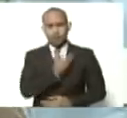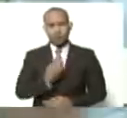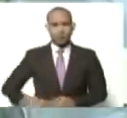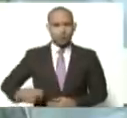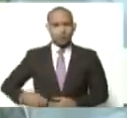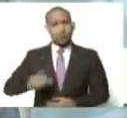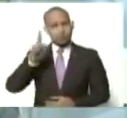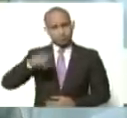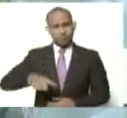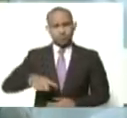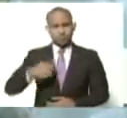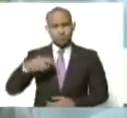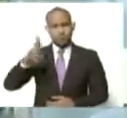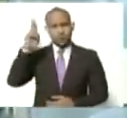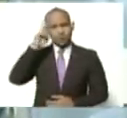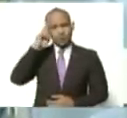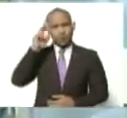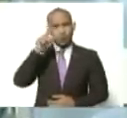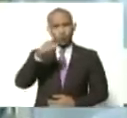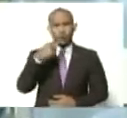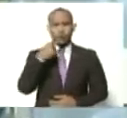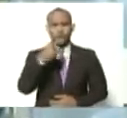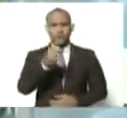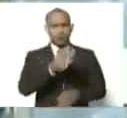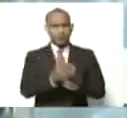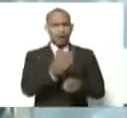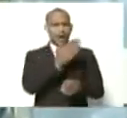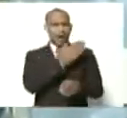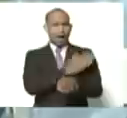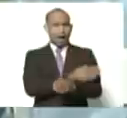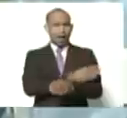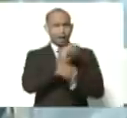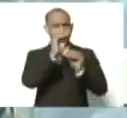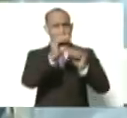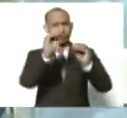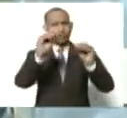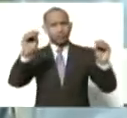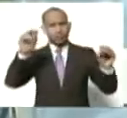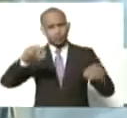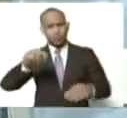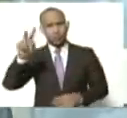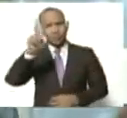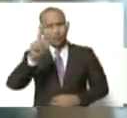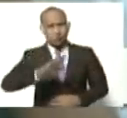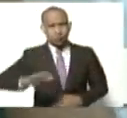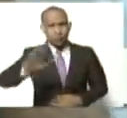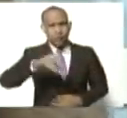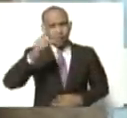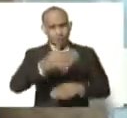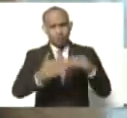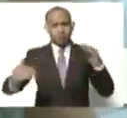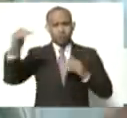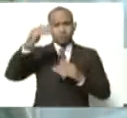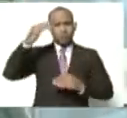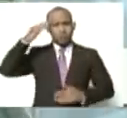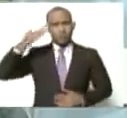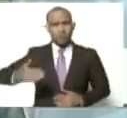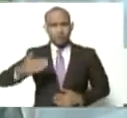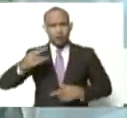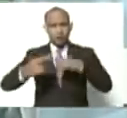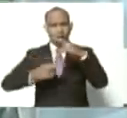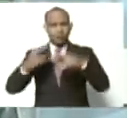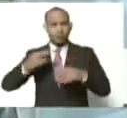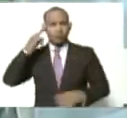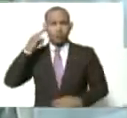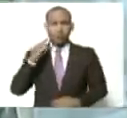efecto, usted mismo había advertido al país y al alto mando político y militar de la Revolución Bolivariana de